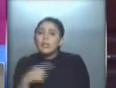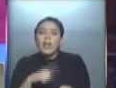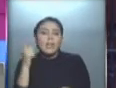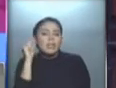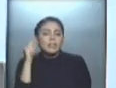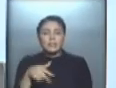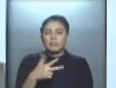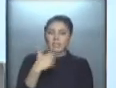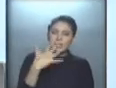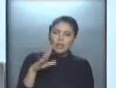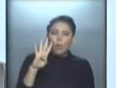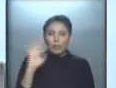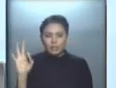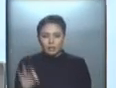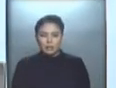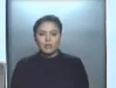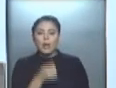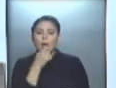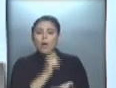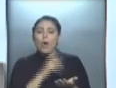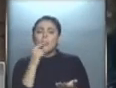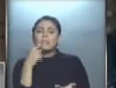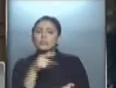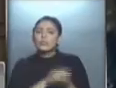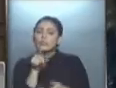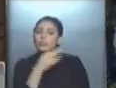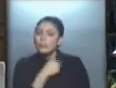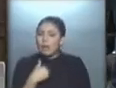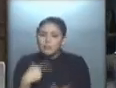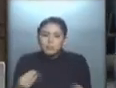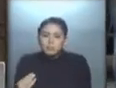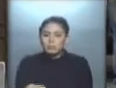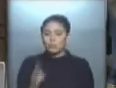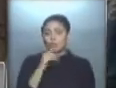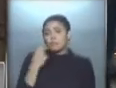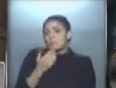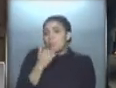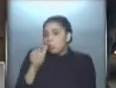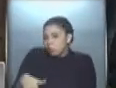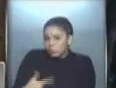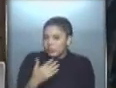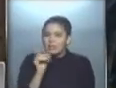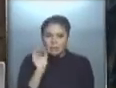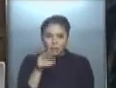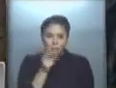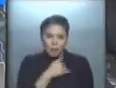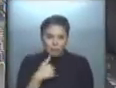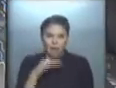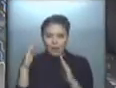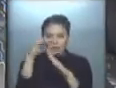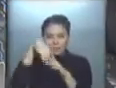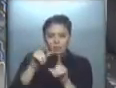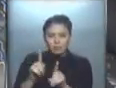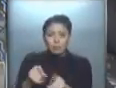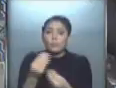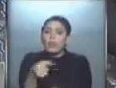o 40 de la madre que nos puede decir y la mamá vive ahí postrada yo no sé ni cómo está y habría que ver cómo está la madre porque la